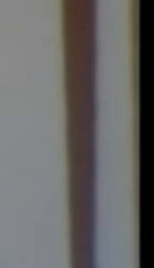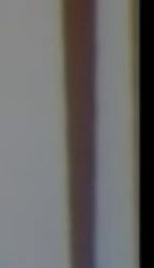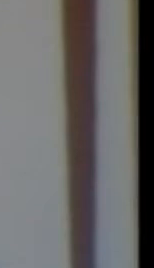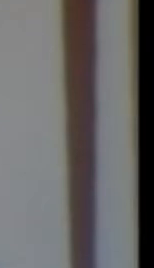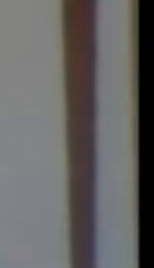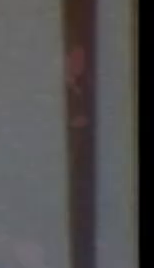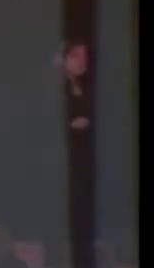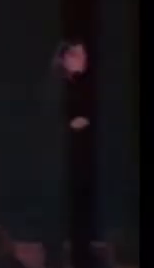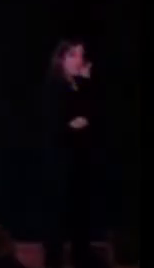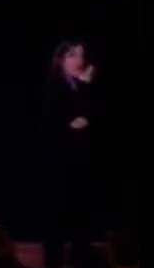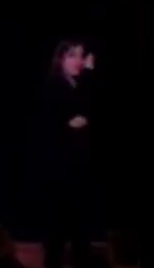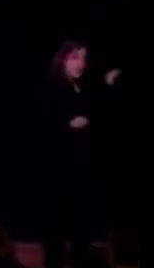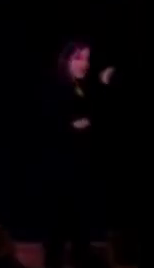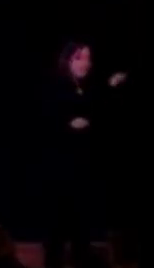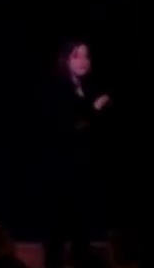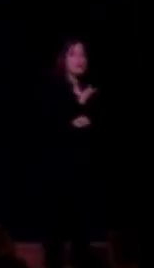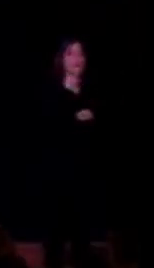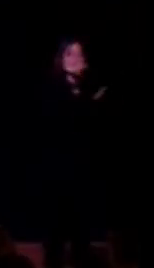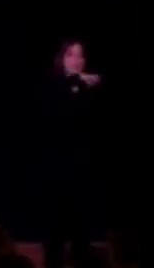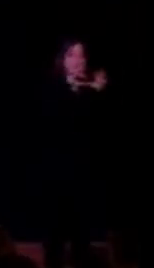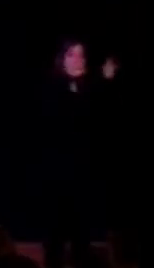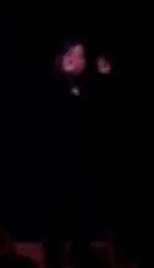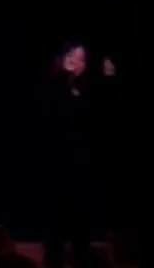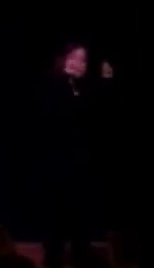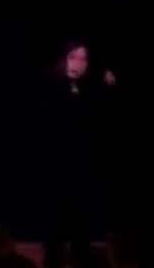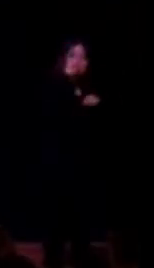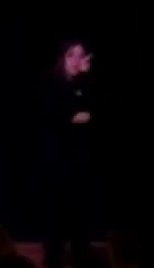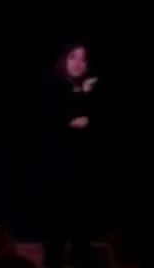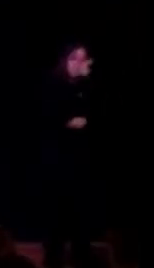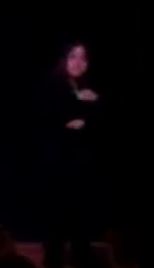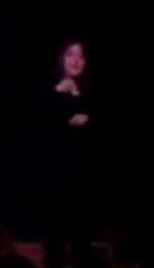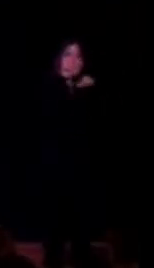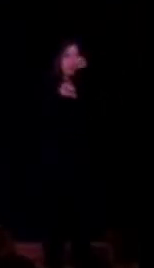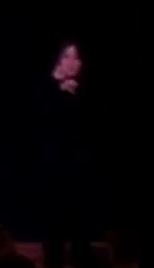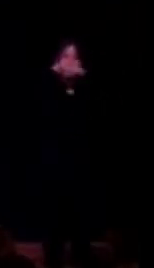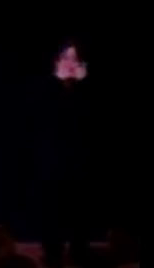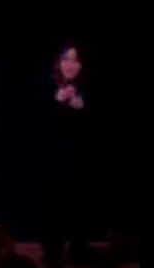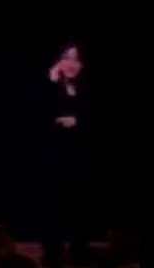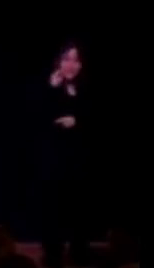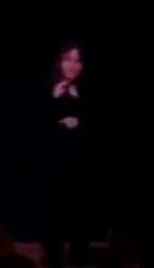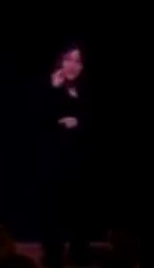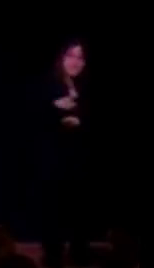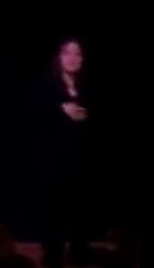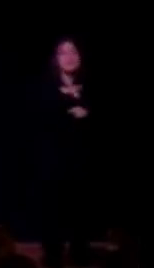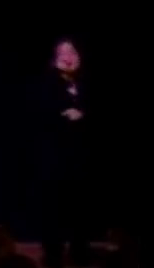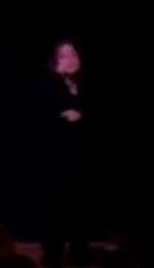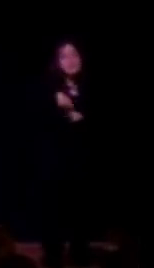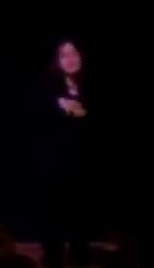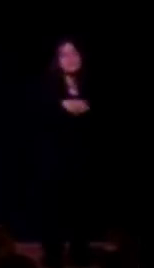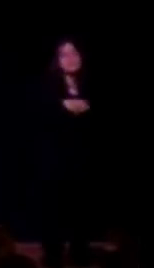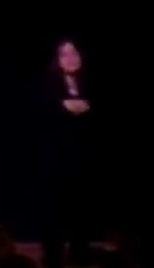de educación especial con las organizaciones y las asociaciones fan de familias con los equipamientos